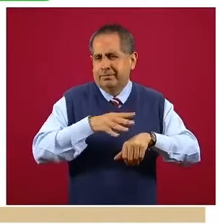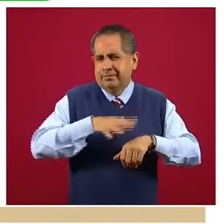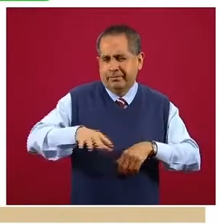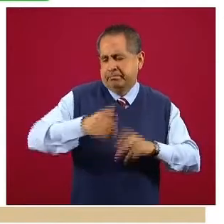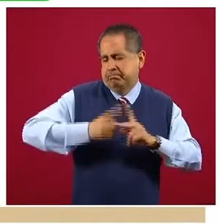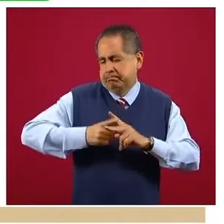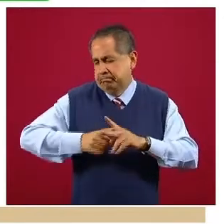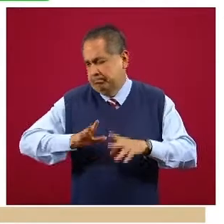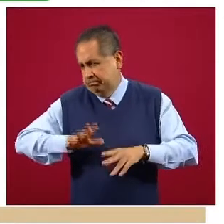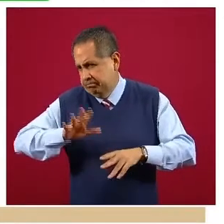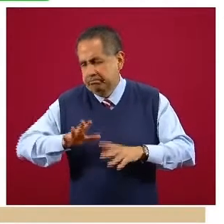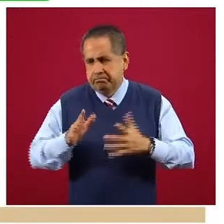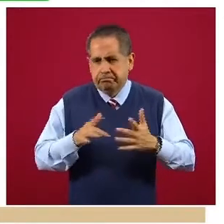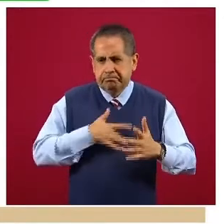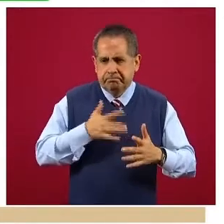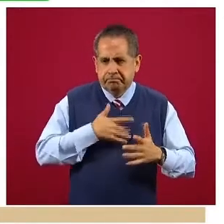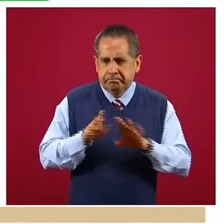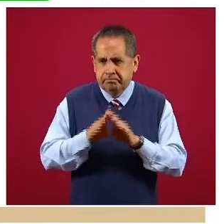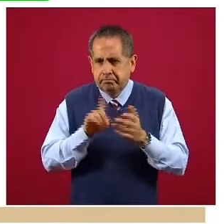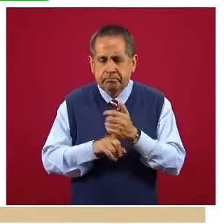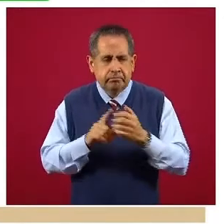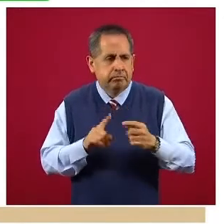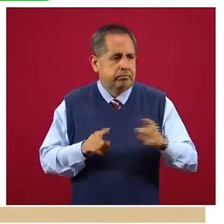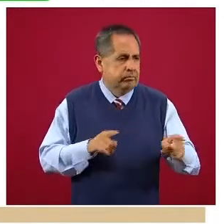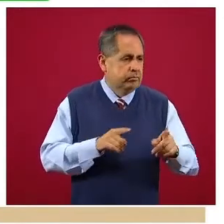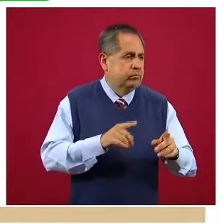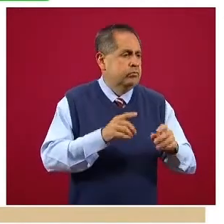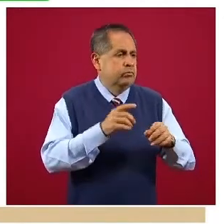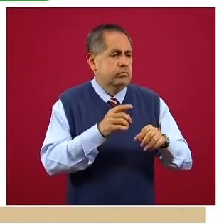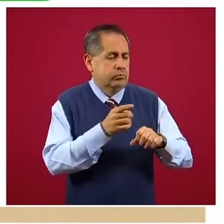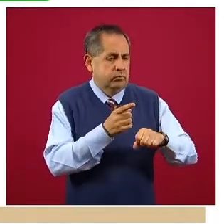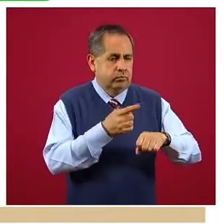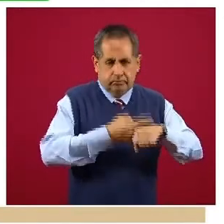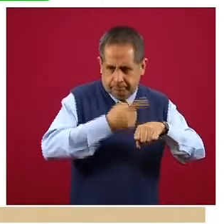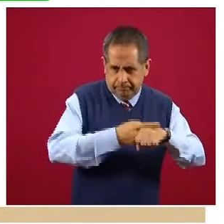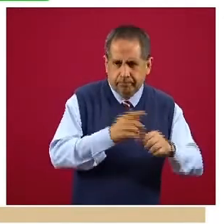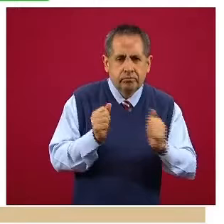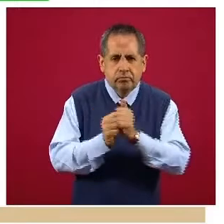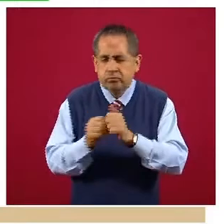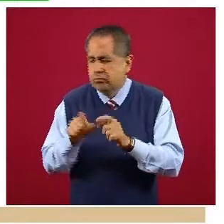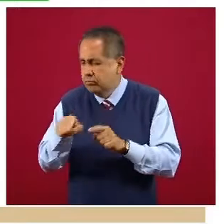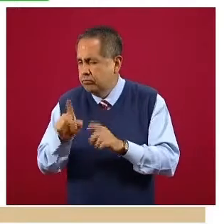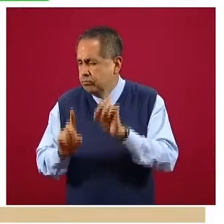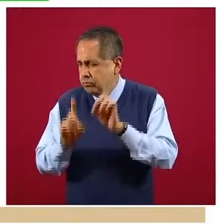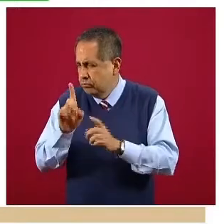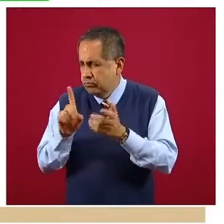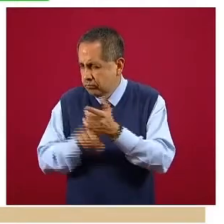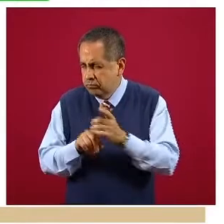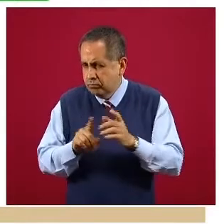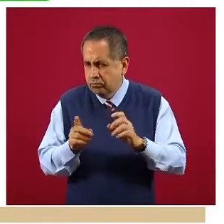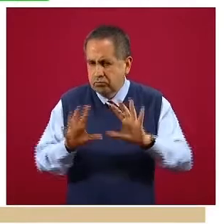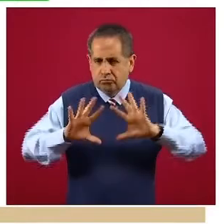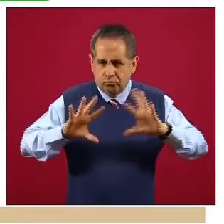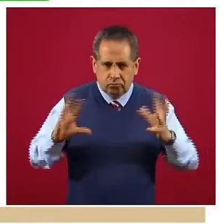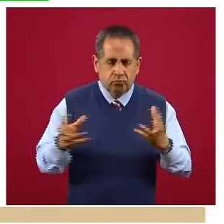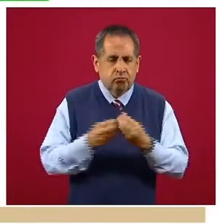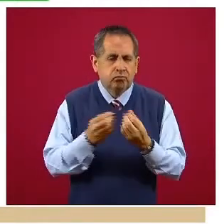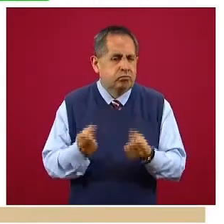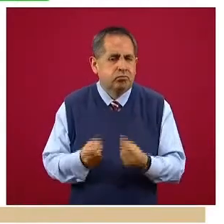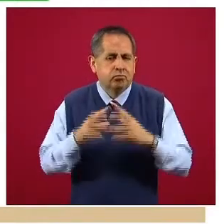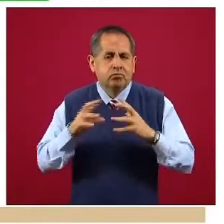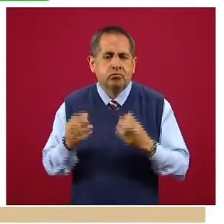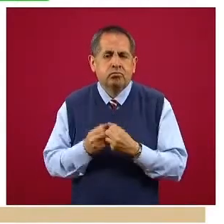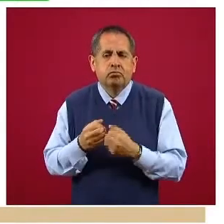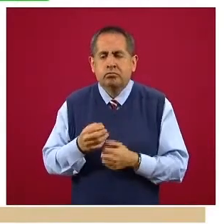dato estimado, es decir, estamos también sumando los casos aún sospechosos por porcentaje de positividad,